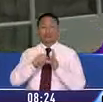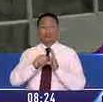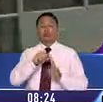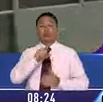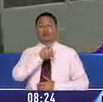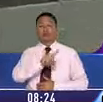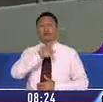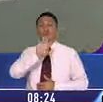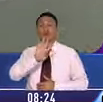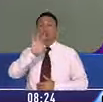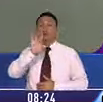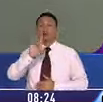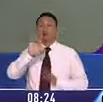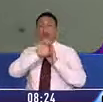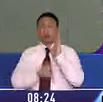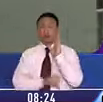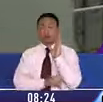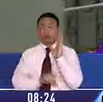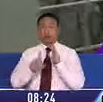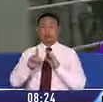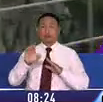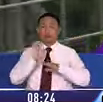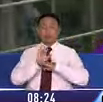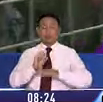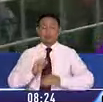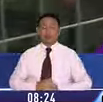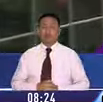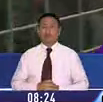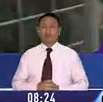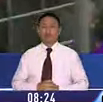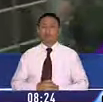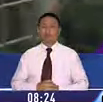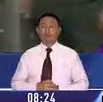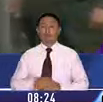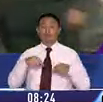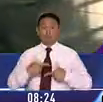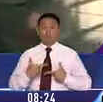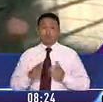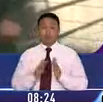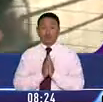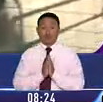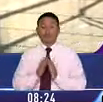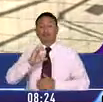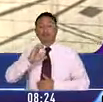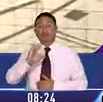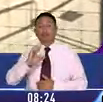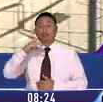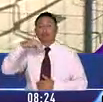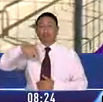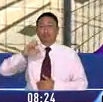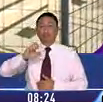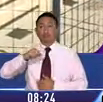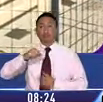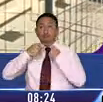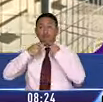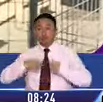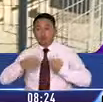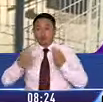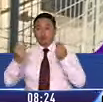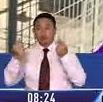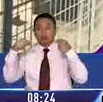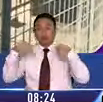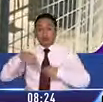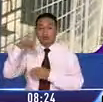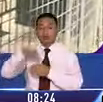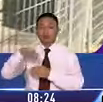de la Constitución de la República del Ecuador. Con ello también solicitó al Consejo Nacional Electoral la convocatoria inmediata a las elecciones